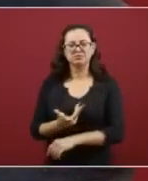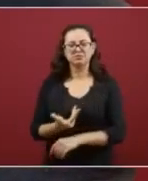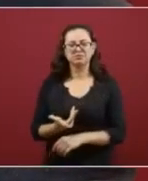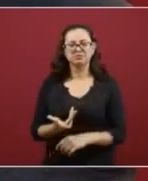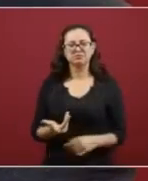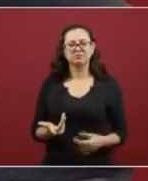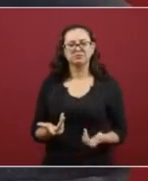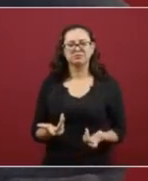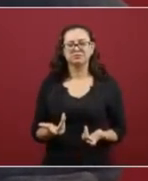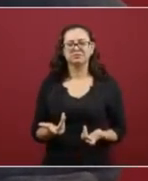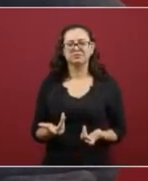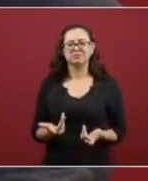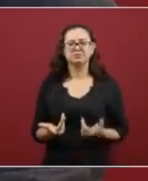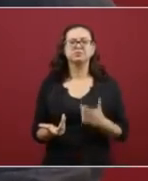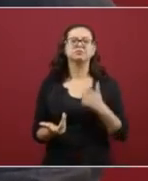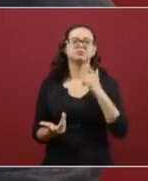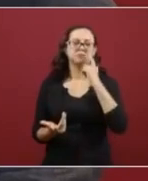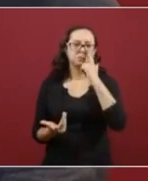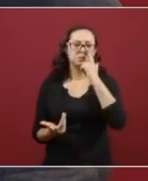utilizar el aparato